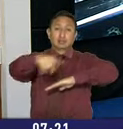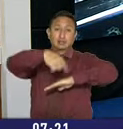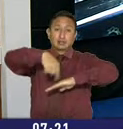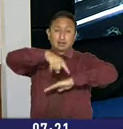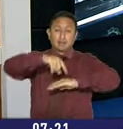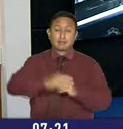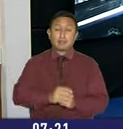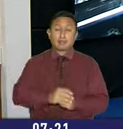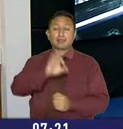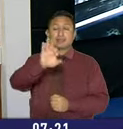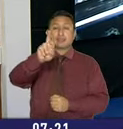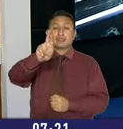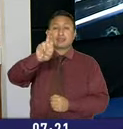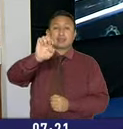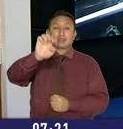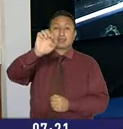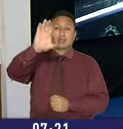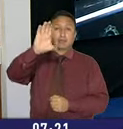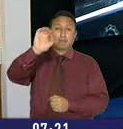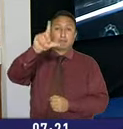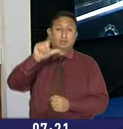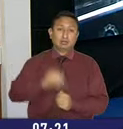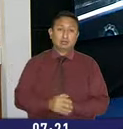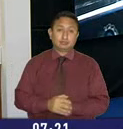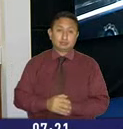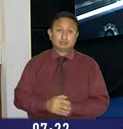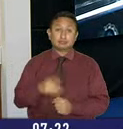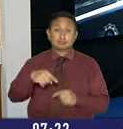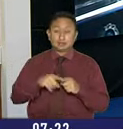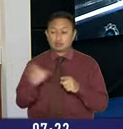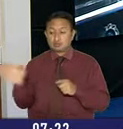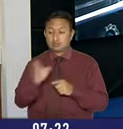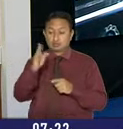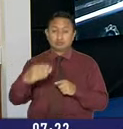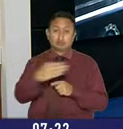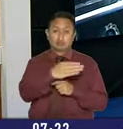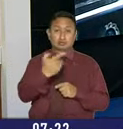y hacia el norte y hacia la autopista Rumiñahui. Así que tome los recaudos del caso.